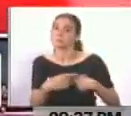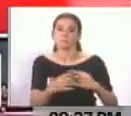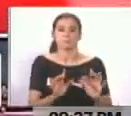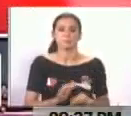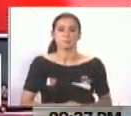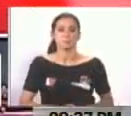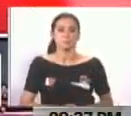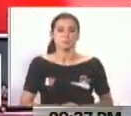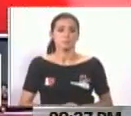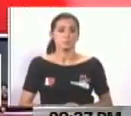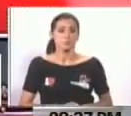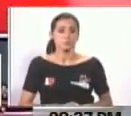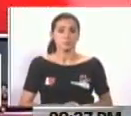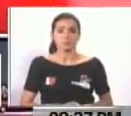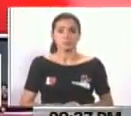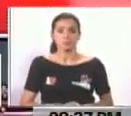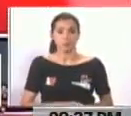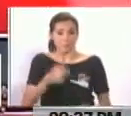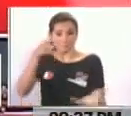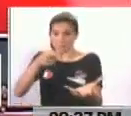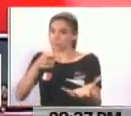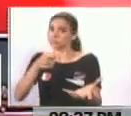Nosotros agarramos el paso. No, el mazo no lo llevamos.